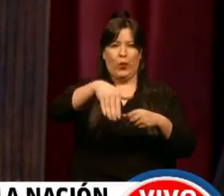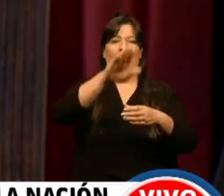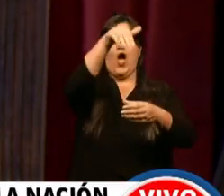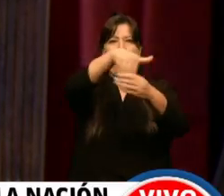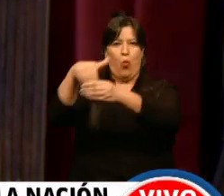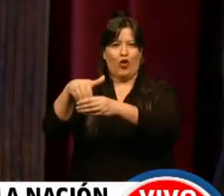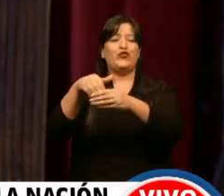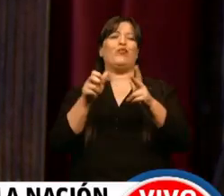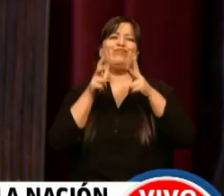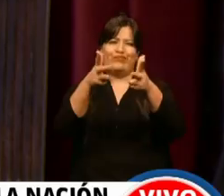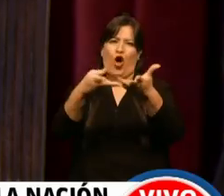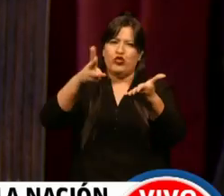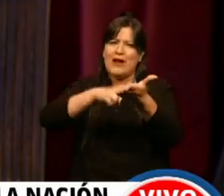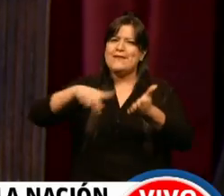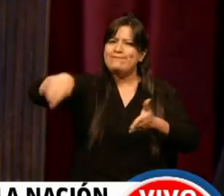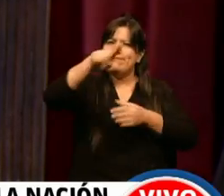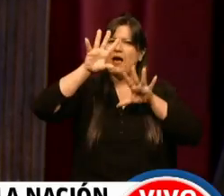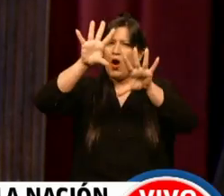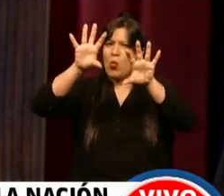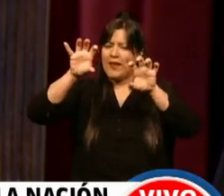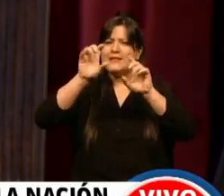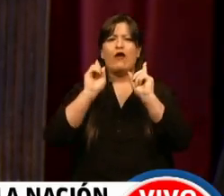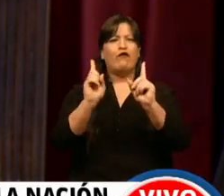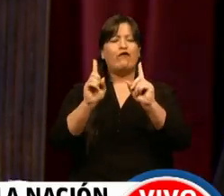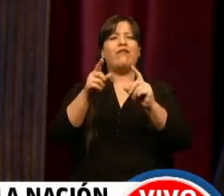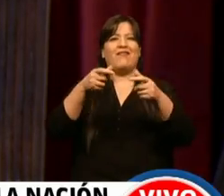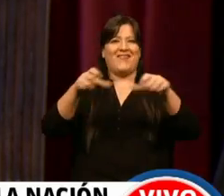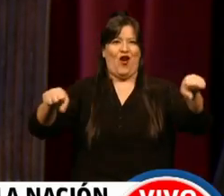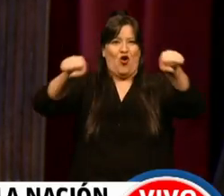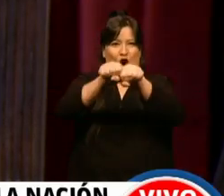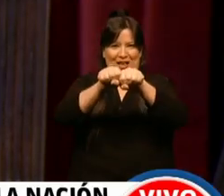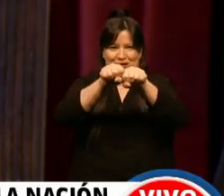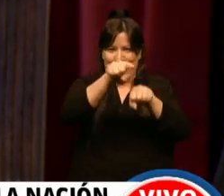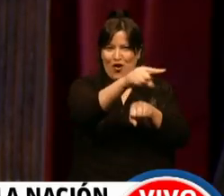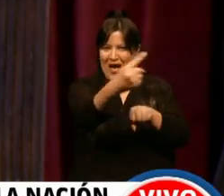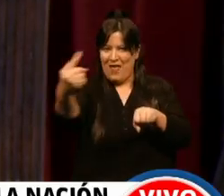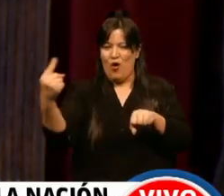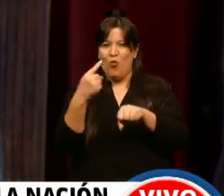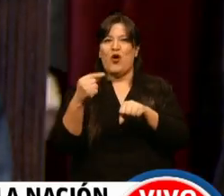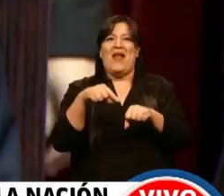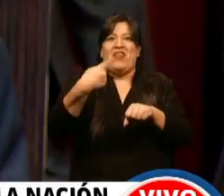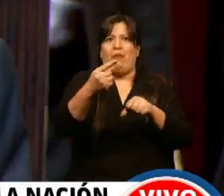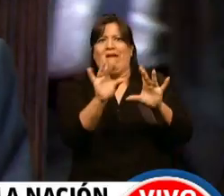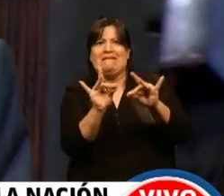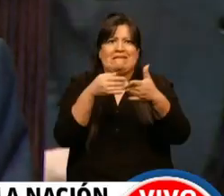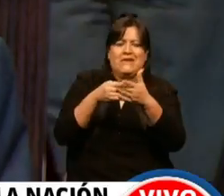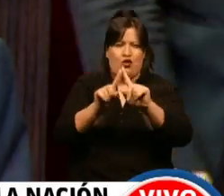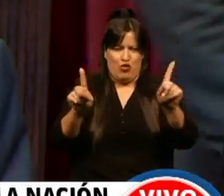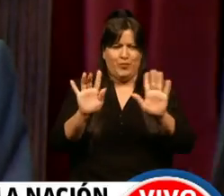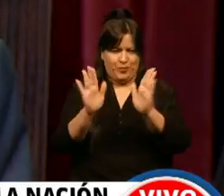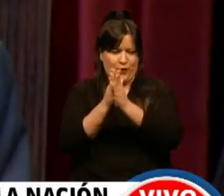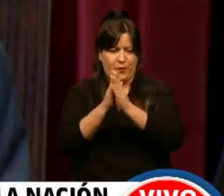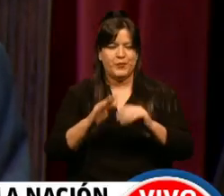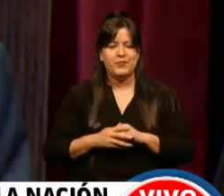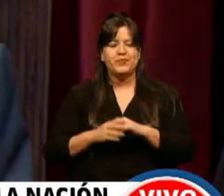así que les quiero reiterar y recordar que se mantengan los grados para que no tengamos ninguna dificultad en el uso de la palabra